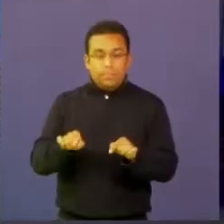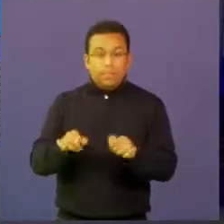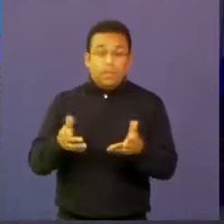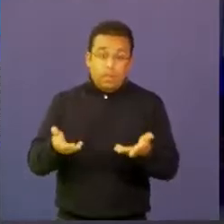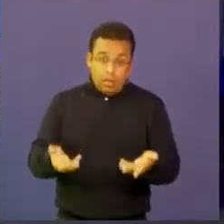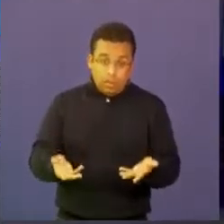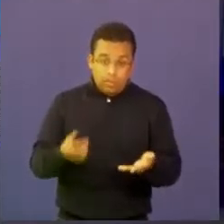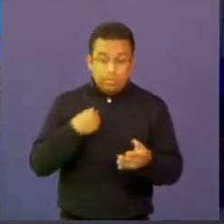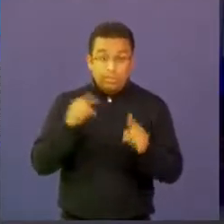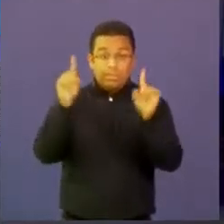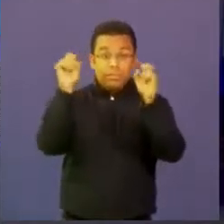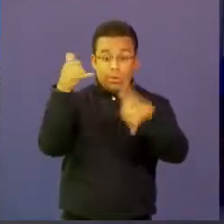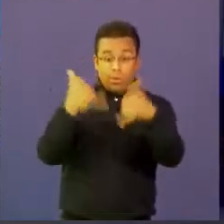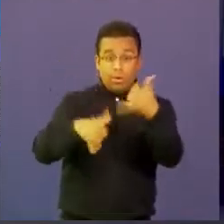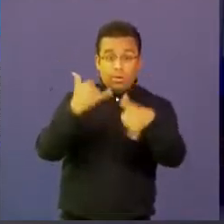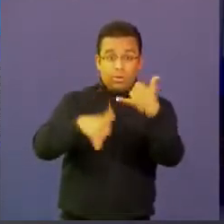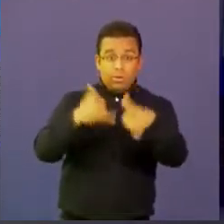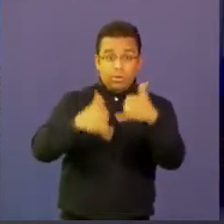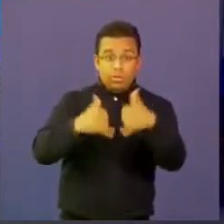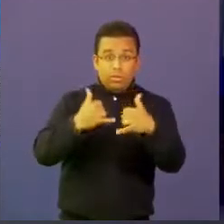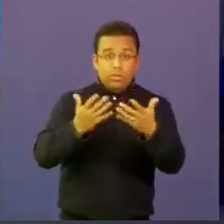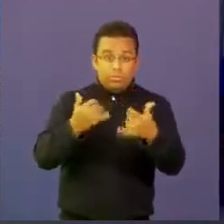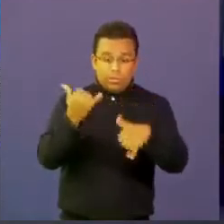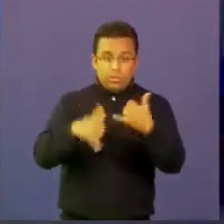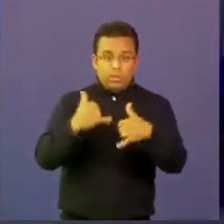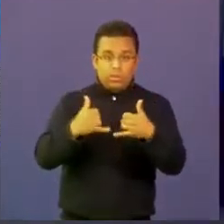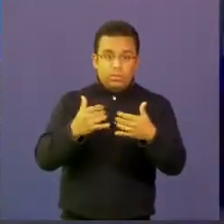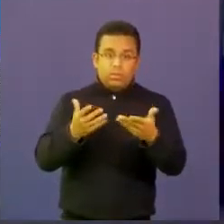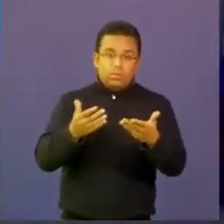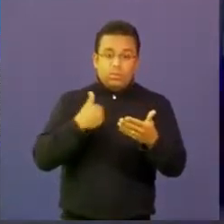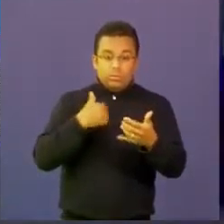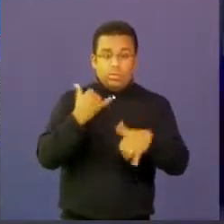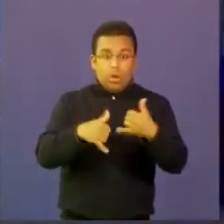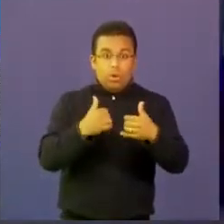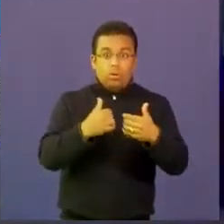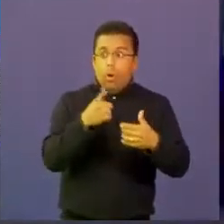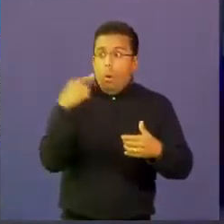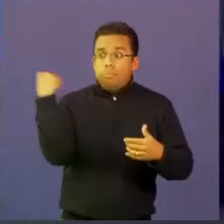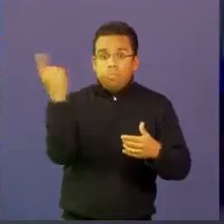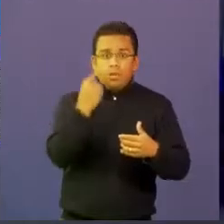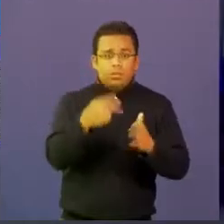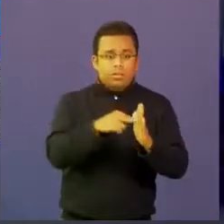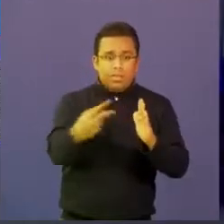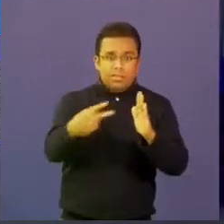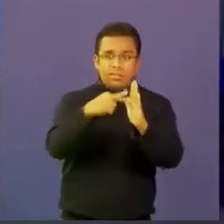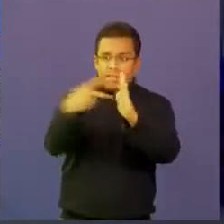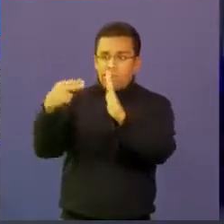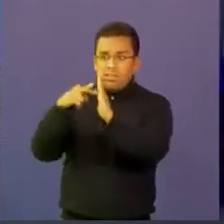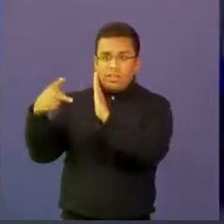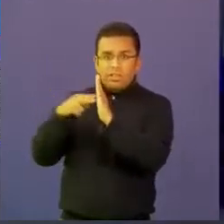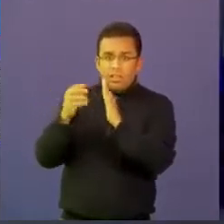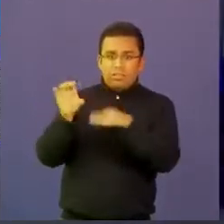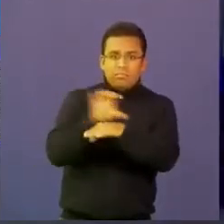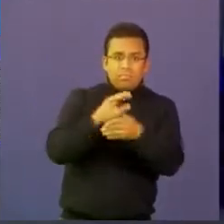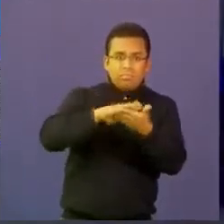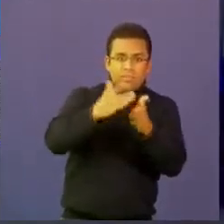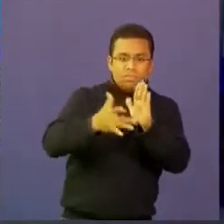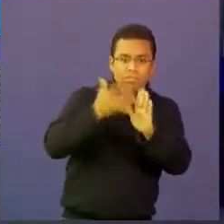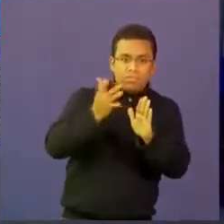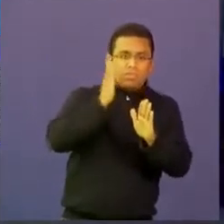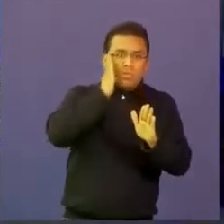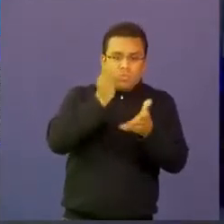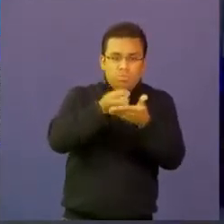hablando de juego y de tecnología pues más y más la tecnología está accesible a las escuelas no solamente de las capitales